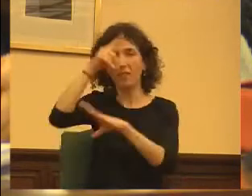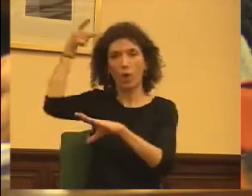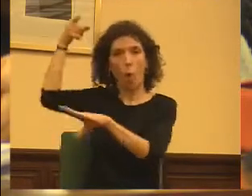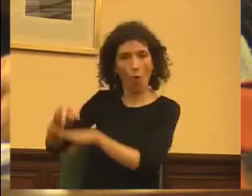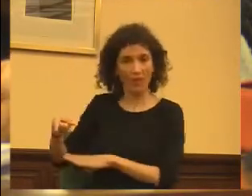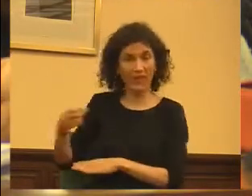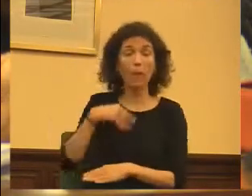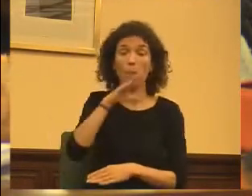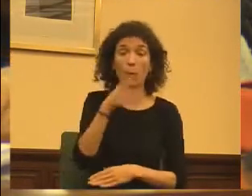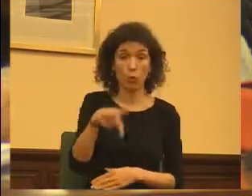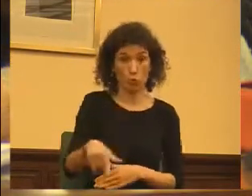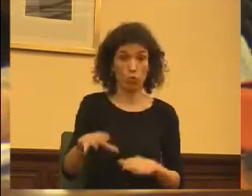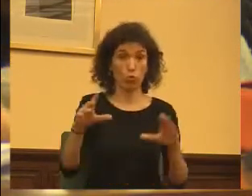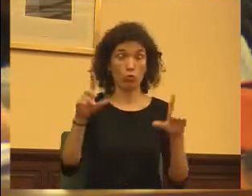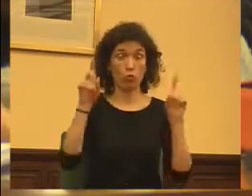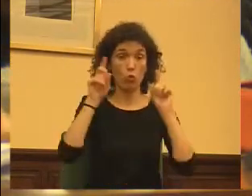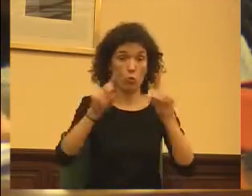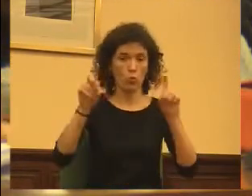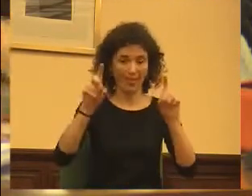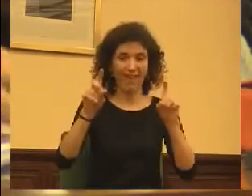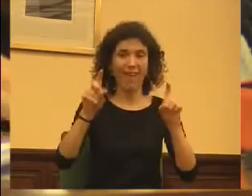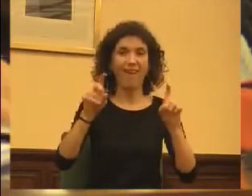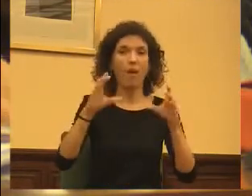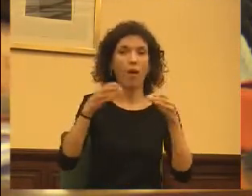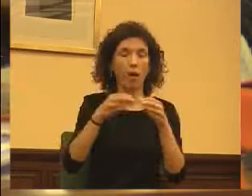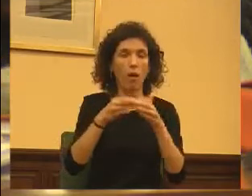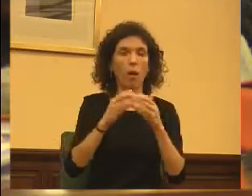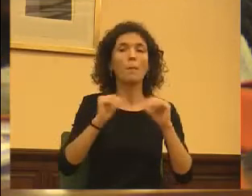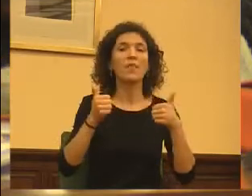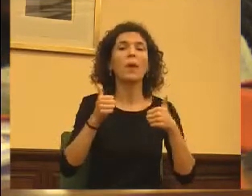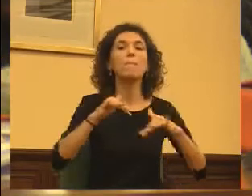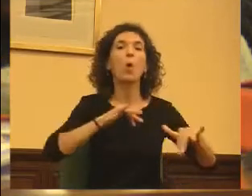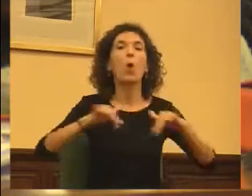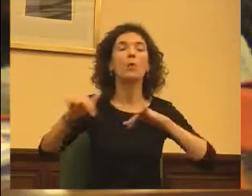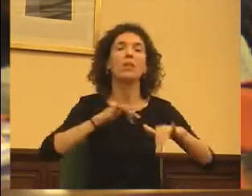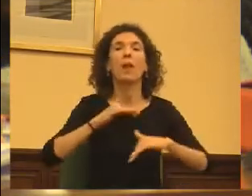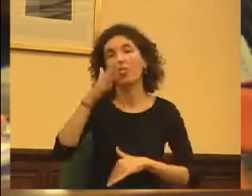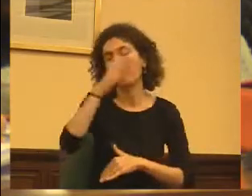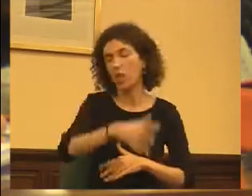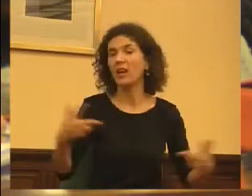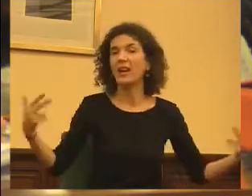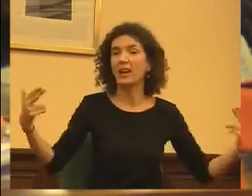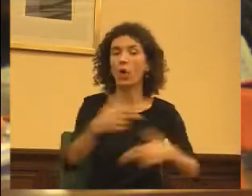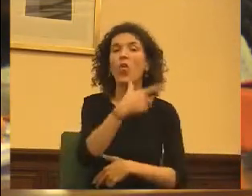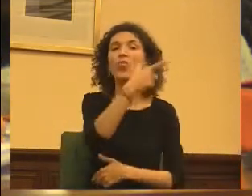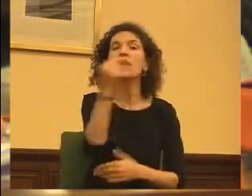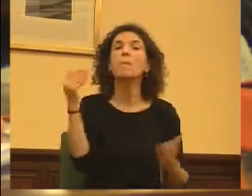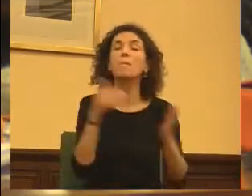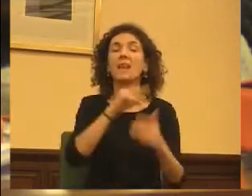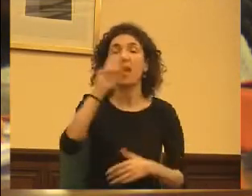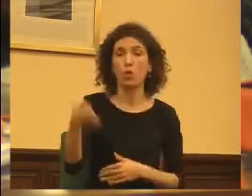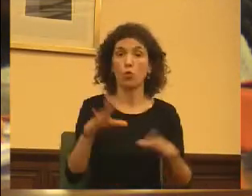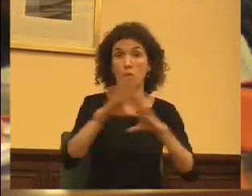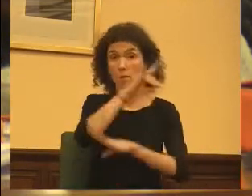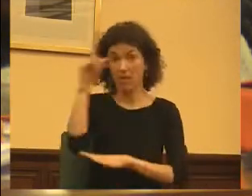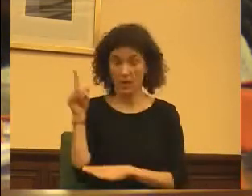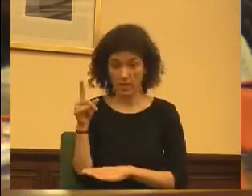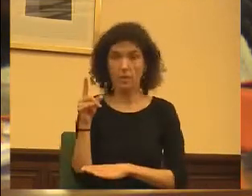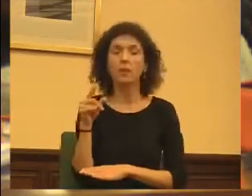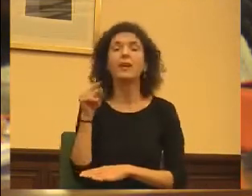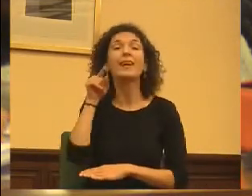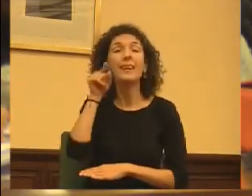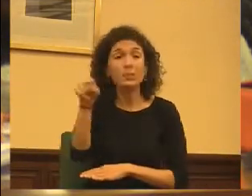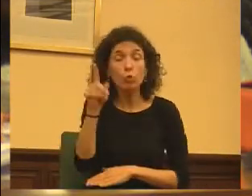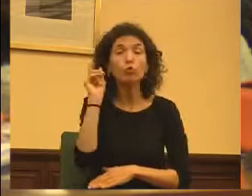obliga. Porque esta comunidad educativa no ha iniciado las movilizaciones para denunciar un recorte de 100.000 euros de la Comunidad de